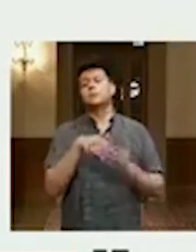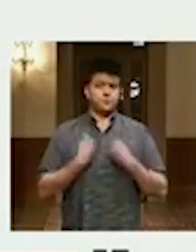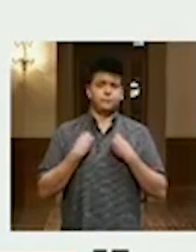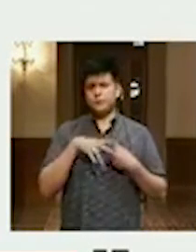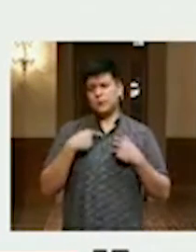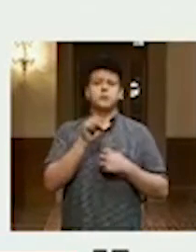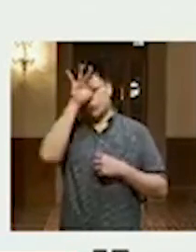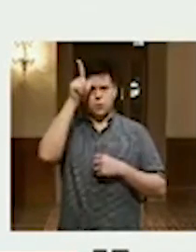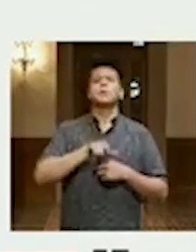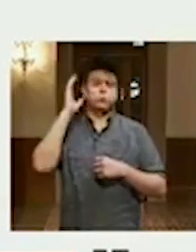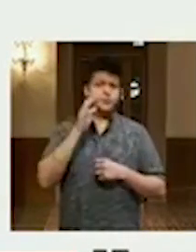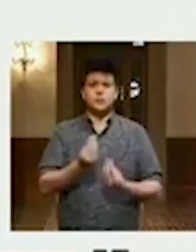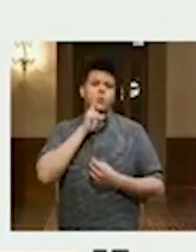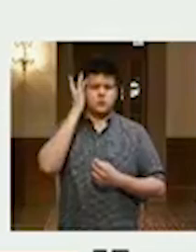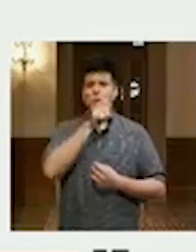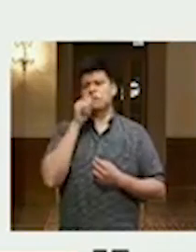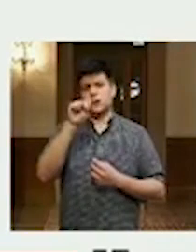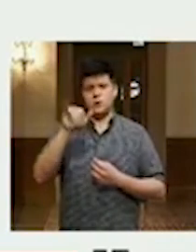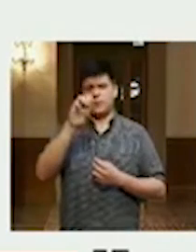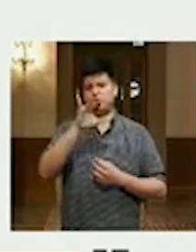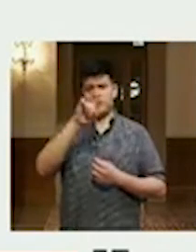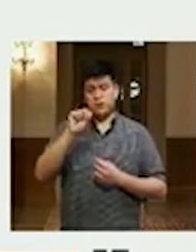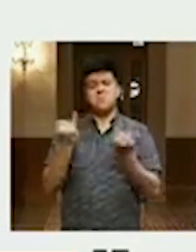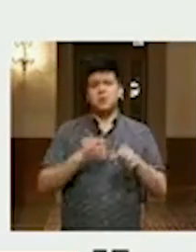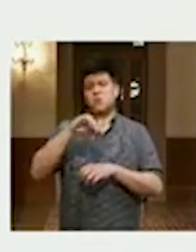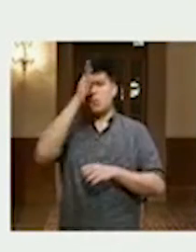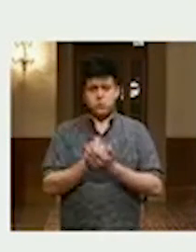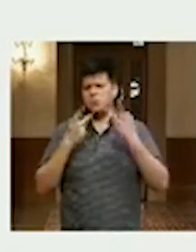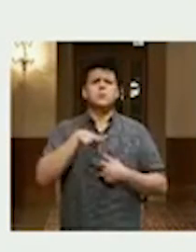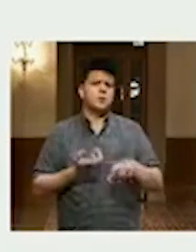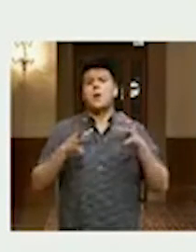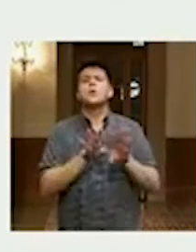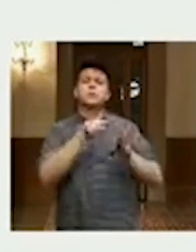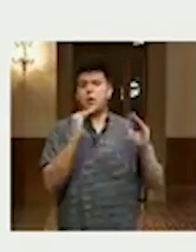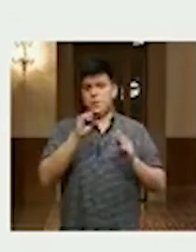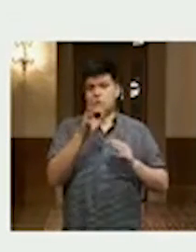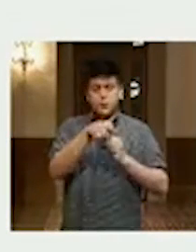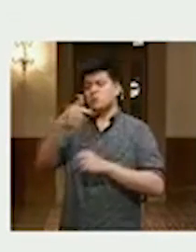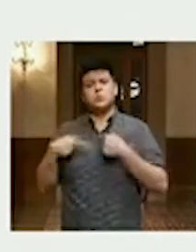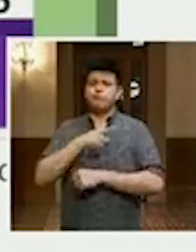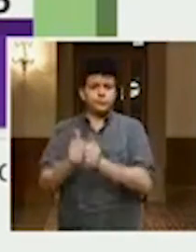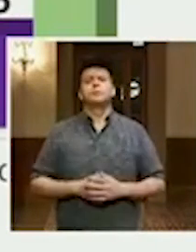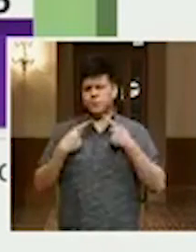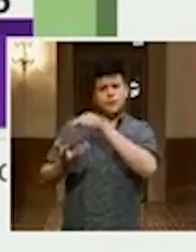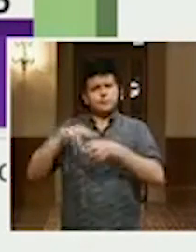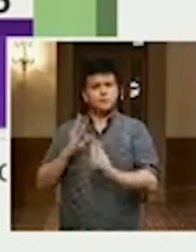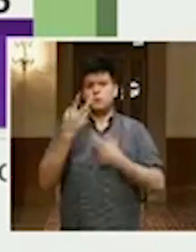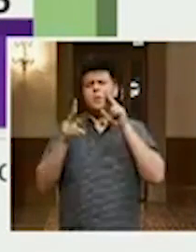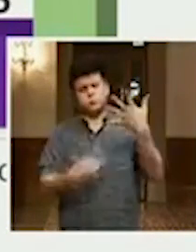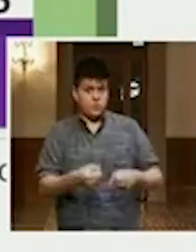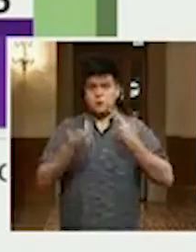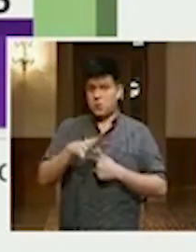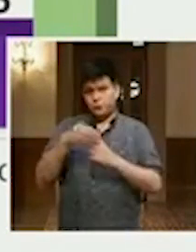privados de ellos ya han sido dados de alta 109 pacientes en tanto que en hospitales privados y públicos